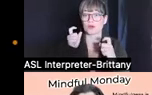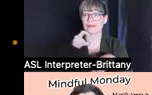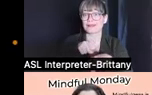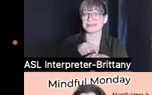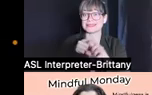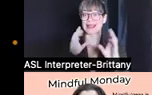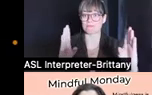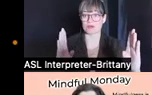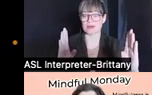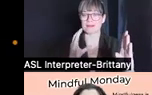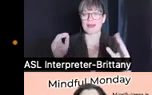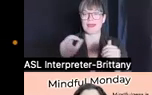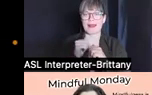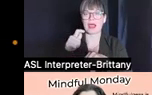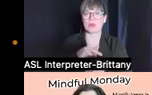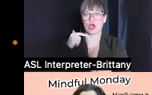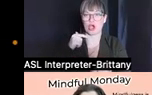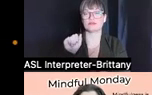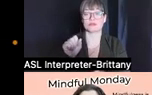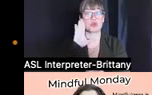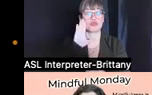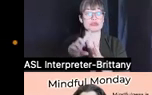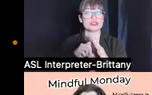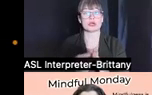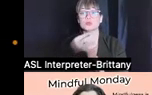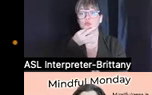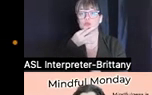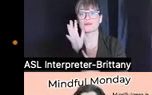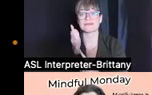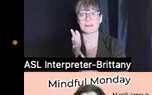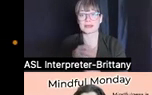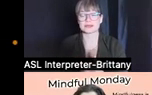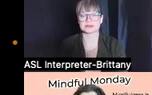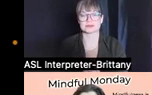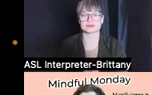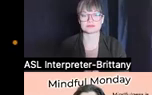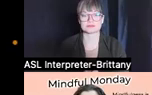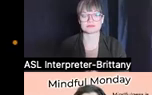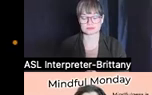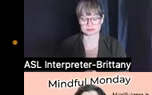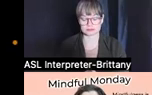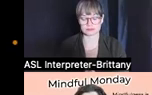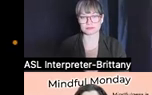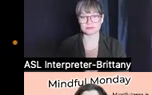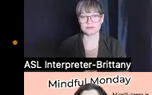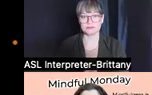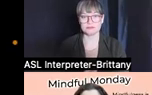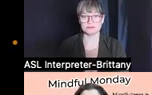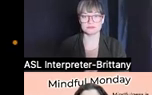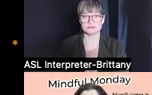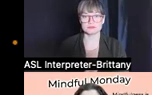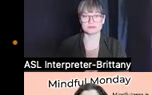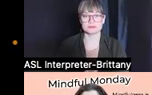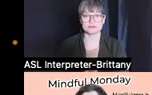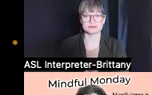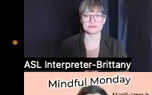Doy lapsos de tiempo. Vamos a comenzar en 5 minutos. Me encanta. Los